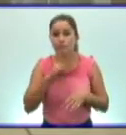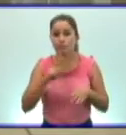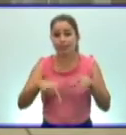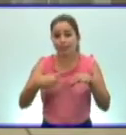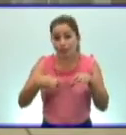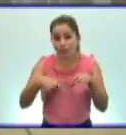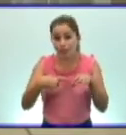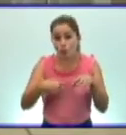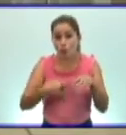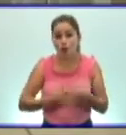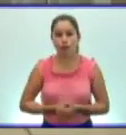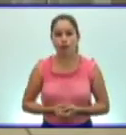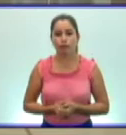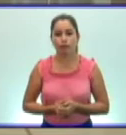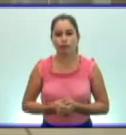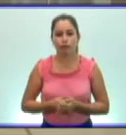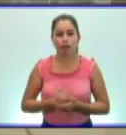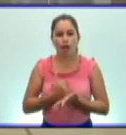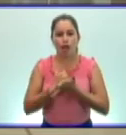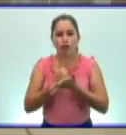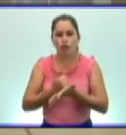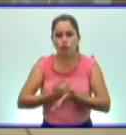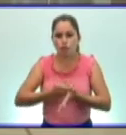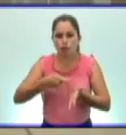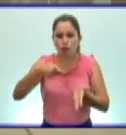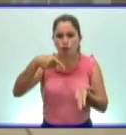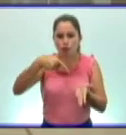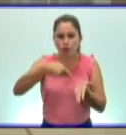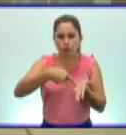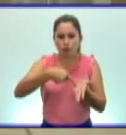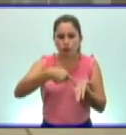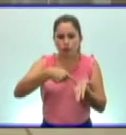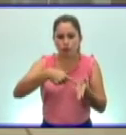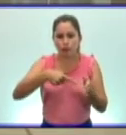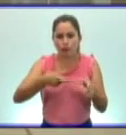Arrastramos con ayuda de una cucharilla el soluto